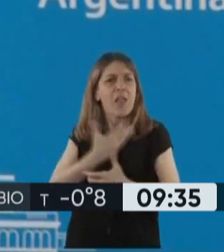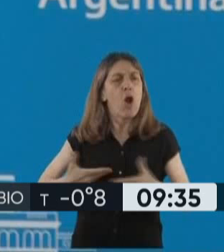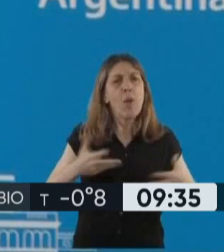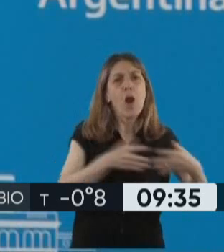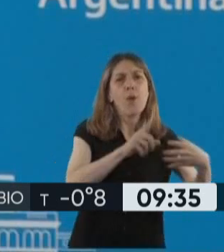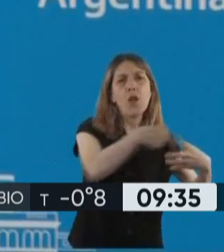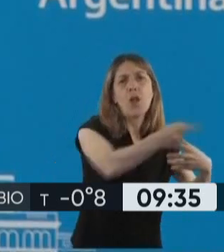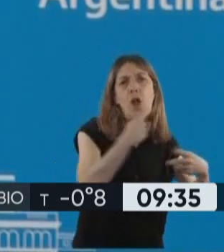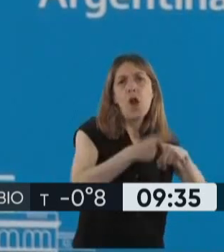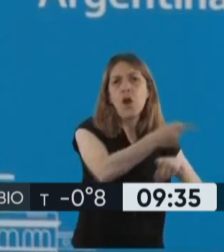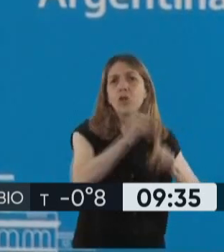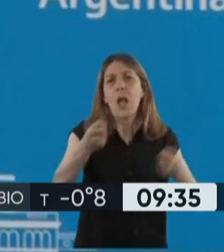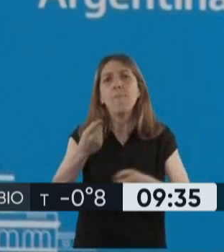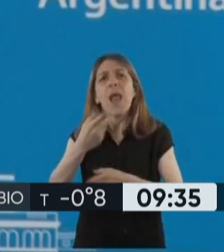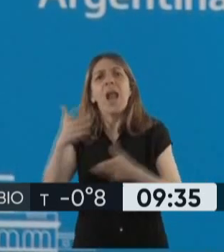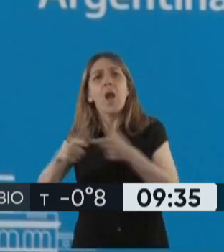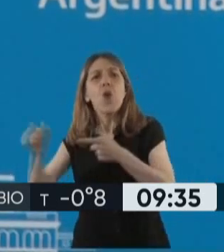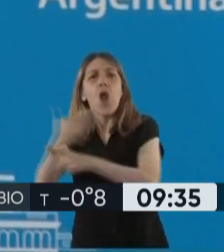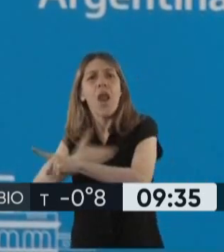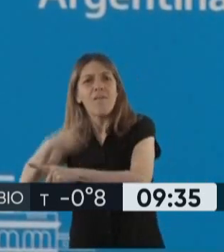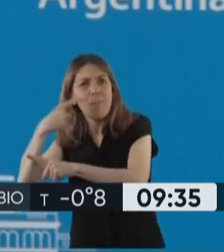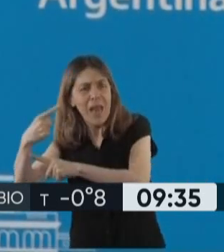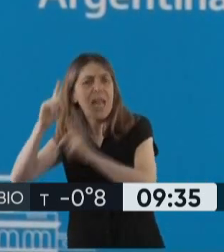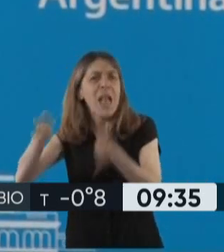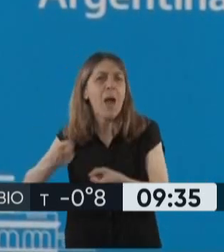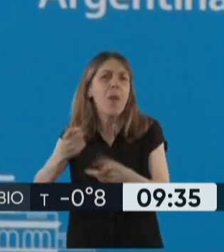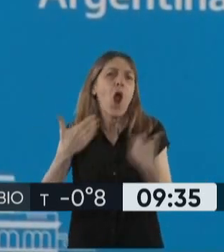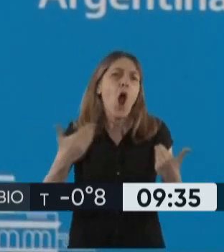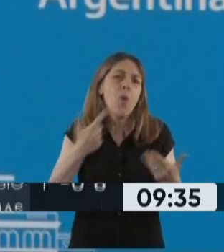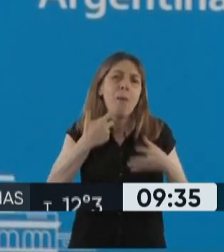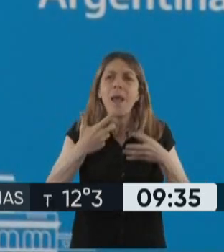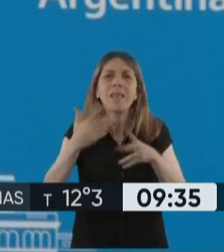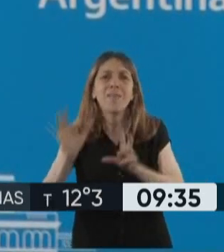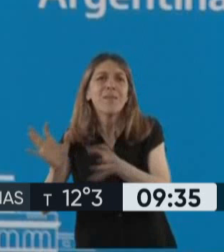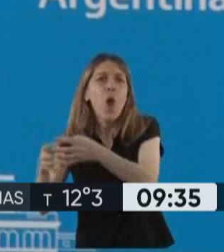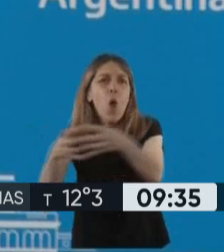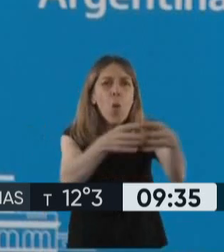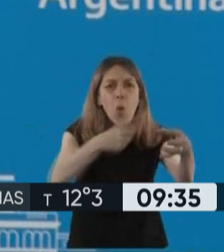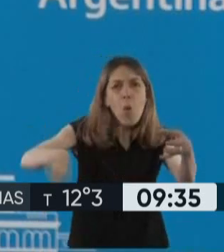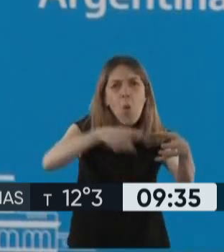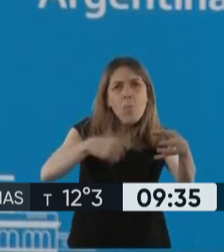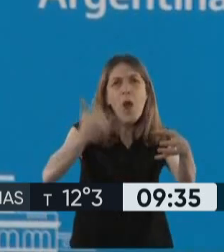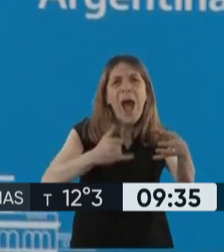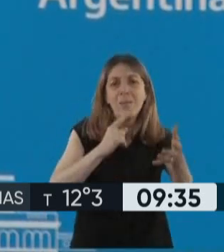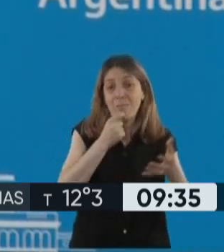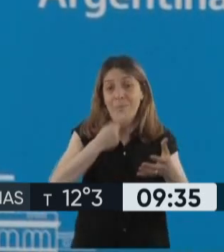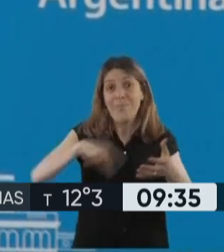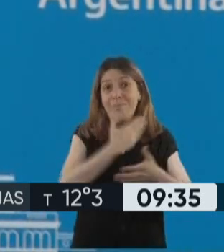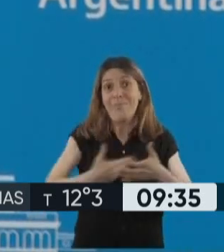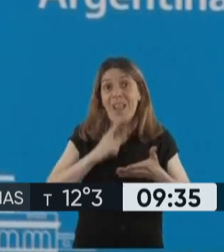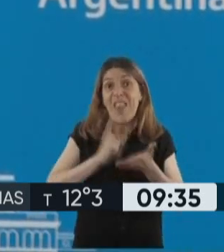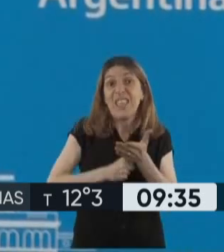también con el staff del Fondo Monetario Internacional y obviamente con todos los sectores sobre los cuales algún tipo de medidas en un plan